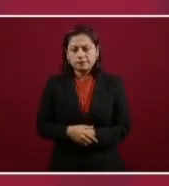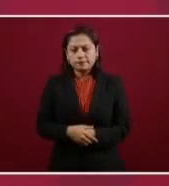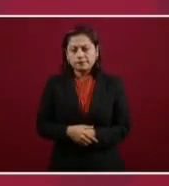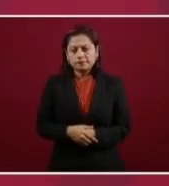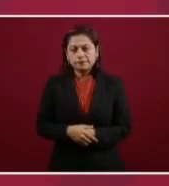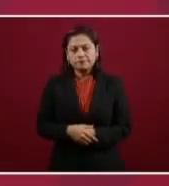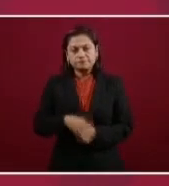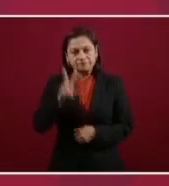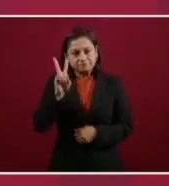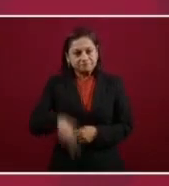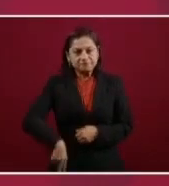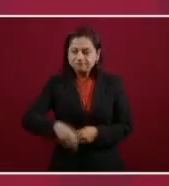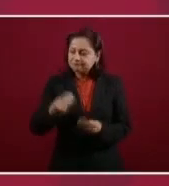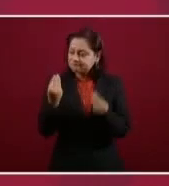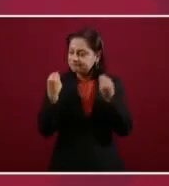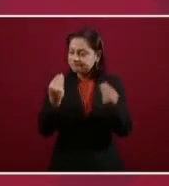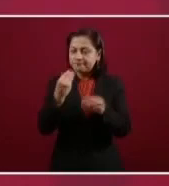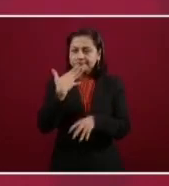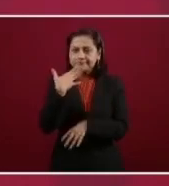pero héte bien